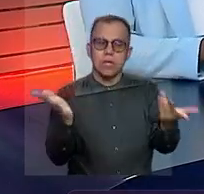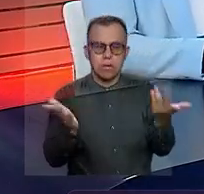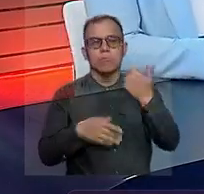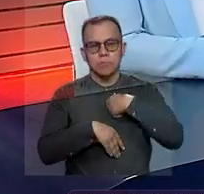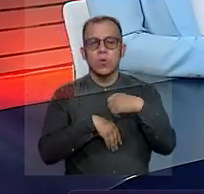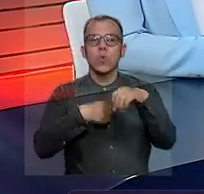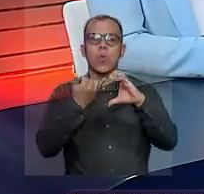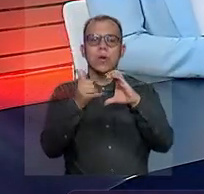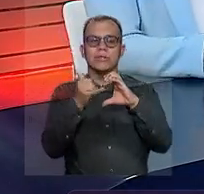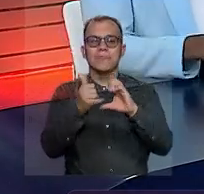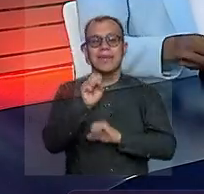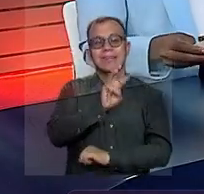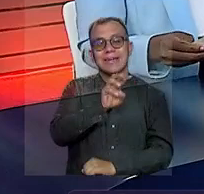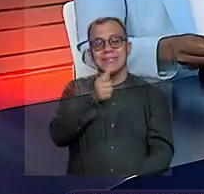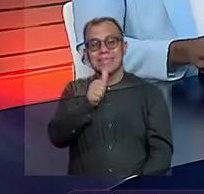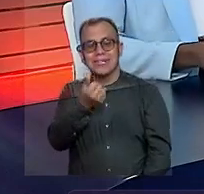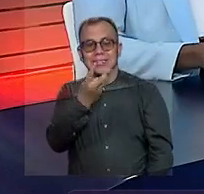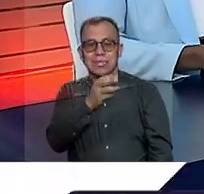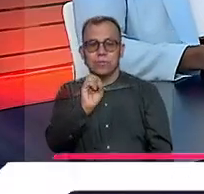la